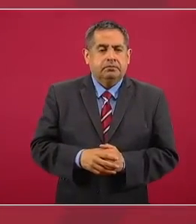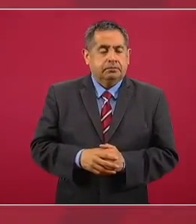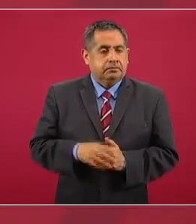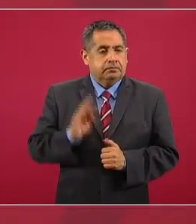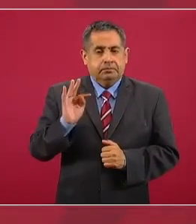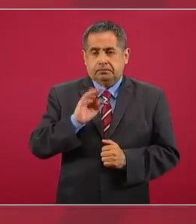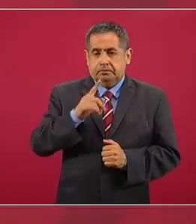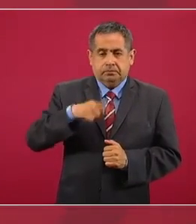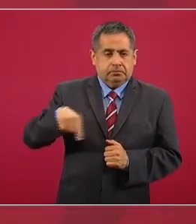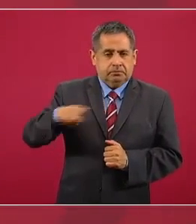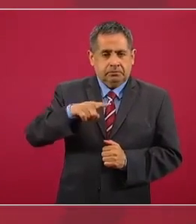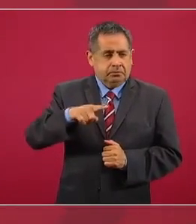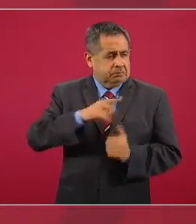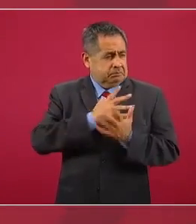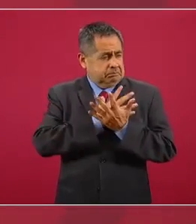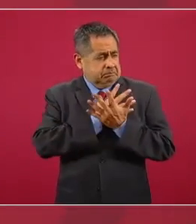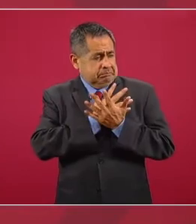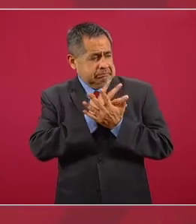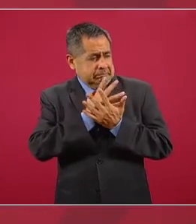excesos,